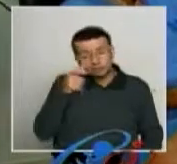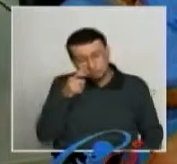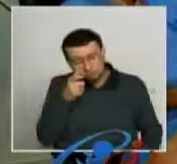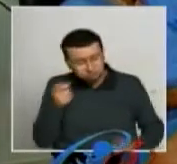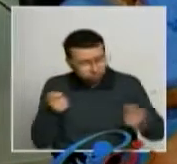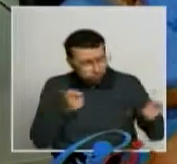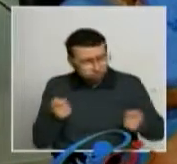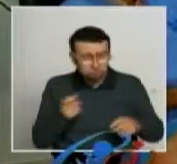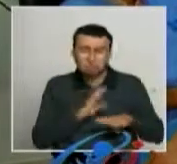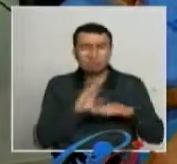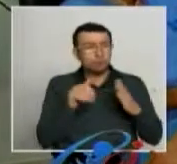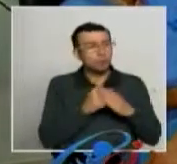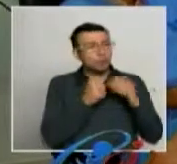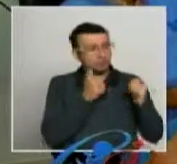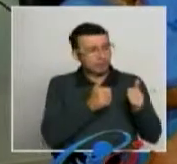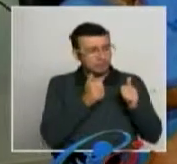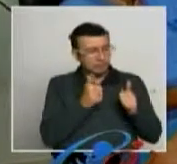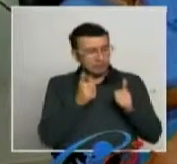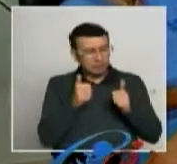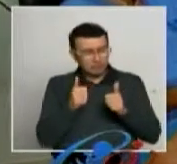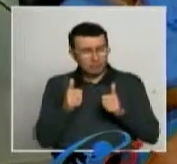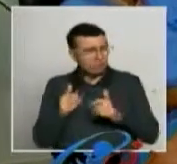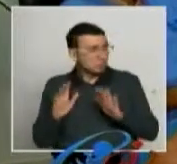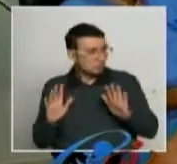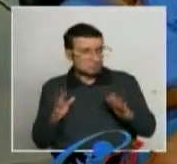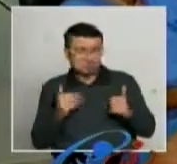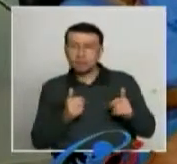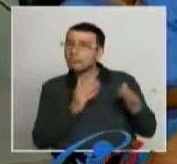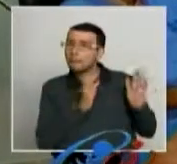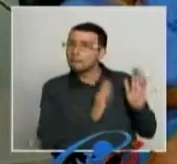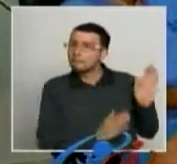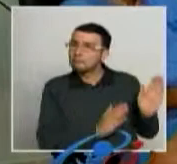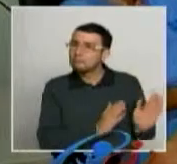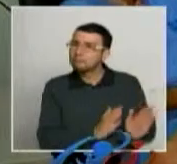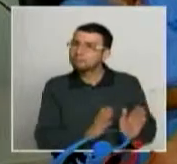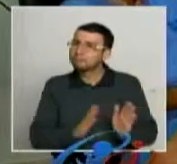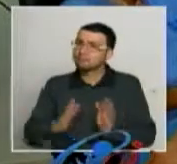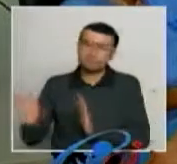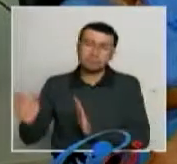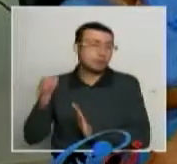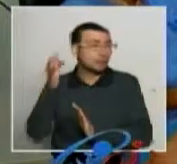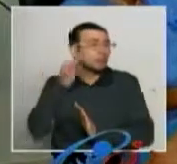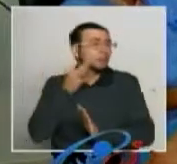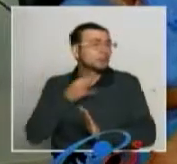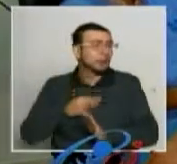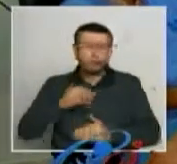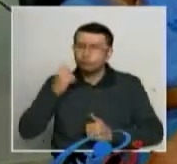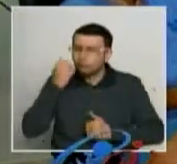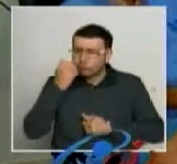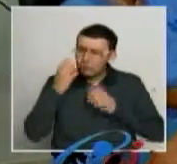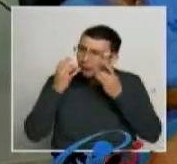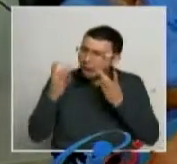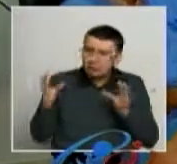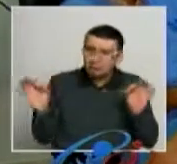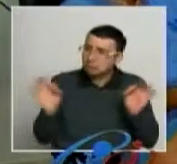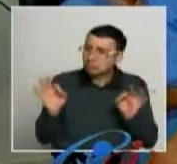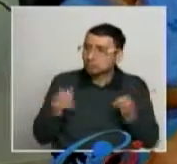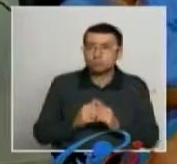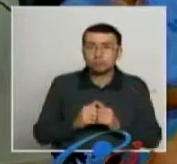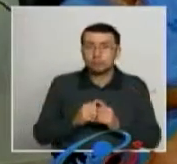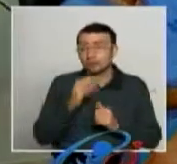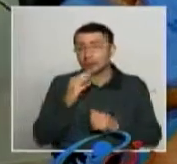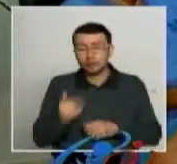ha mostrado que está bien, ¿entiendes? Que en ese proceso, digamos, arterial no hay una patología. En el sistema